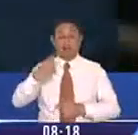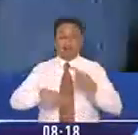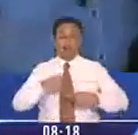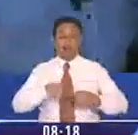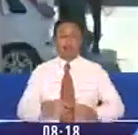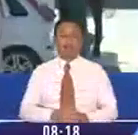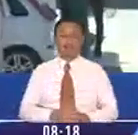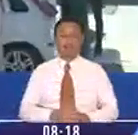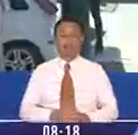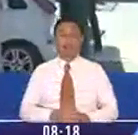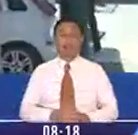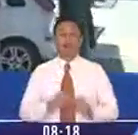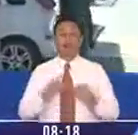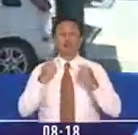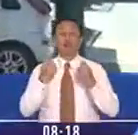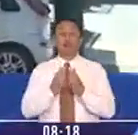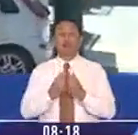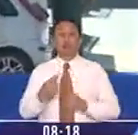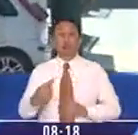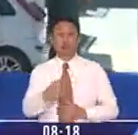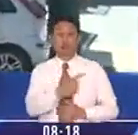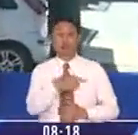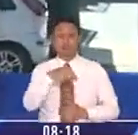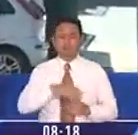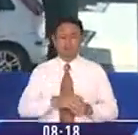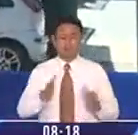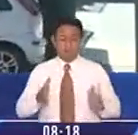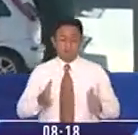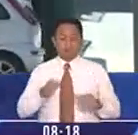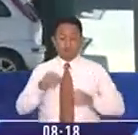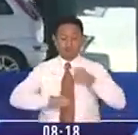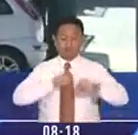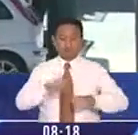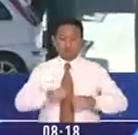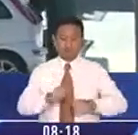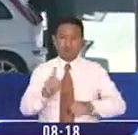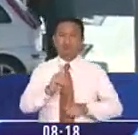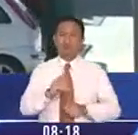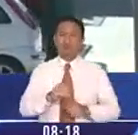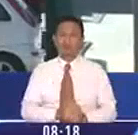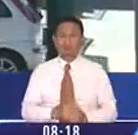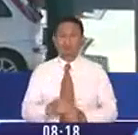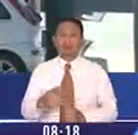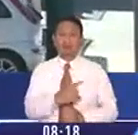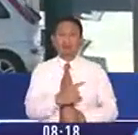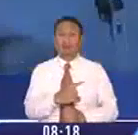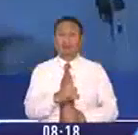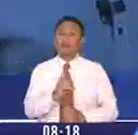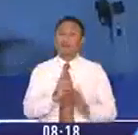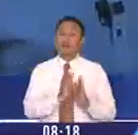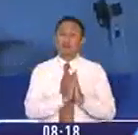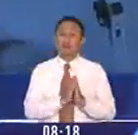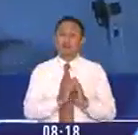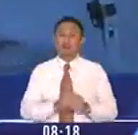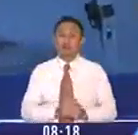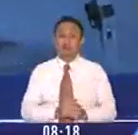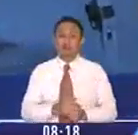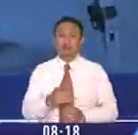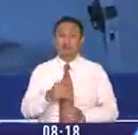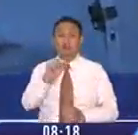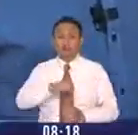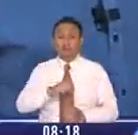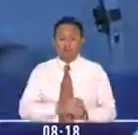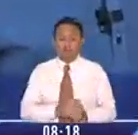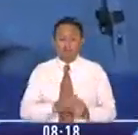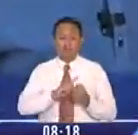del sector. Un grupo se opone a la implementación de la ciclovía en un tramo de la avenida Morán Valverde. Si se puede de otra